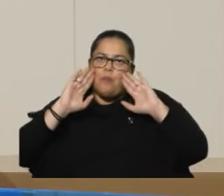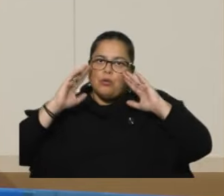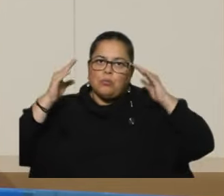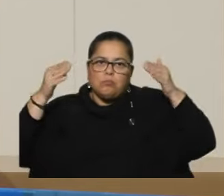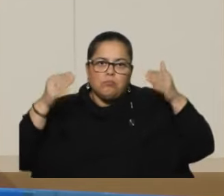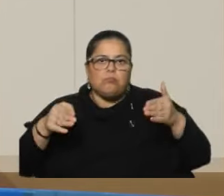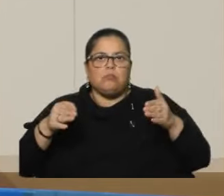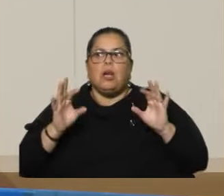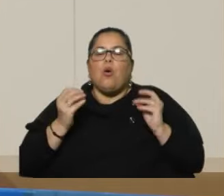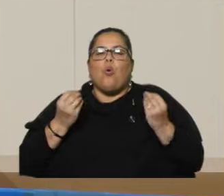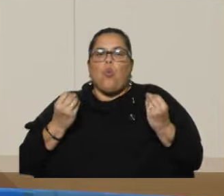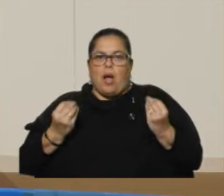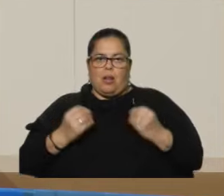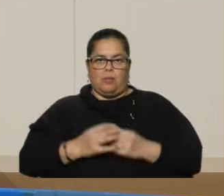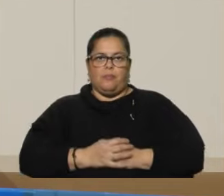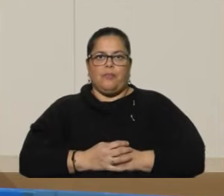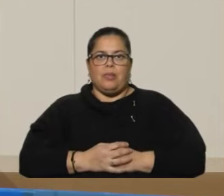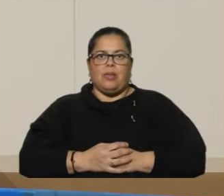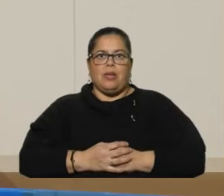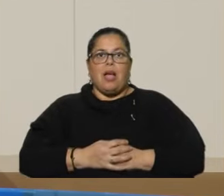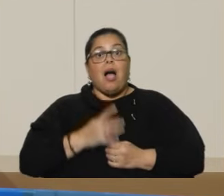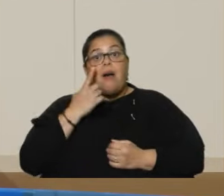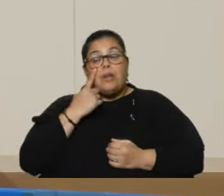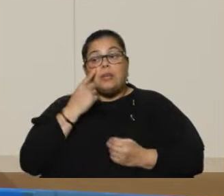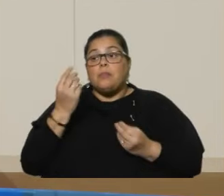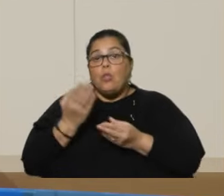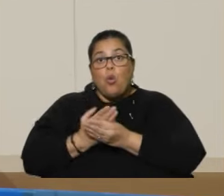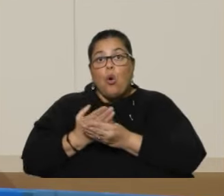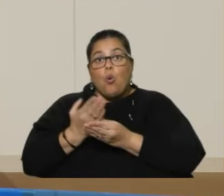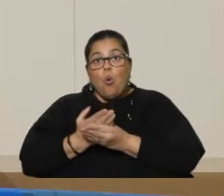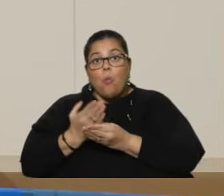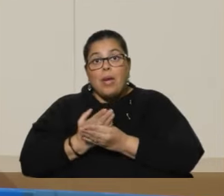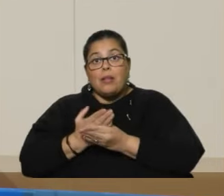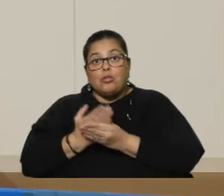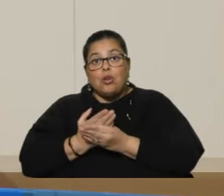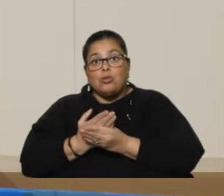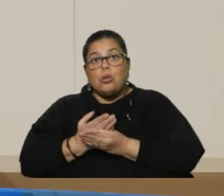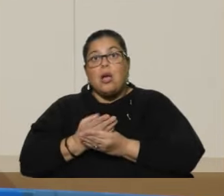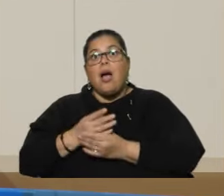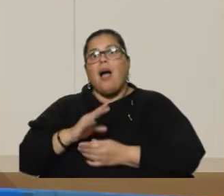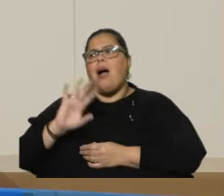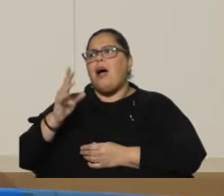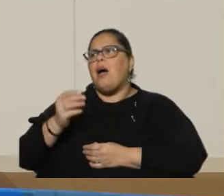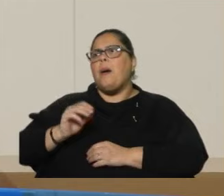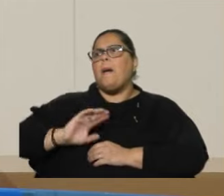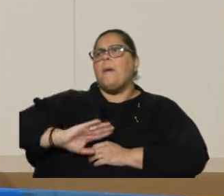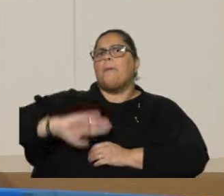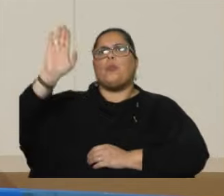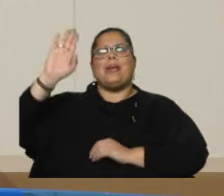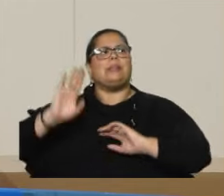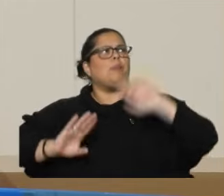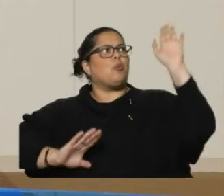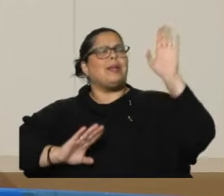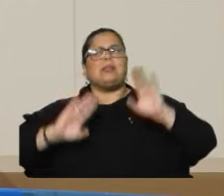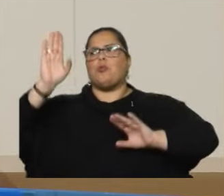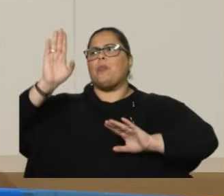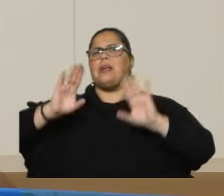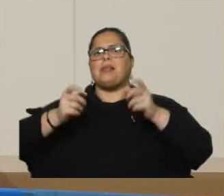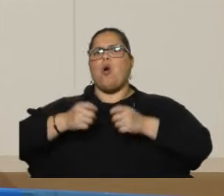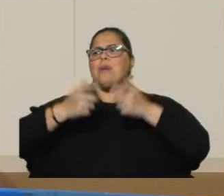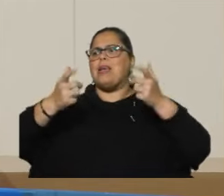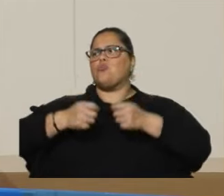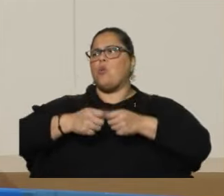la que se maneja. Uno repasa algunos otros documentos y la alegría con la que van prometiendo aumentos de funcionarios públicos, aumentos de gasto en